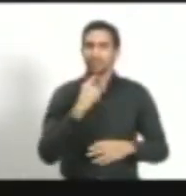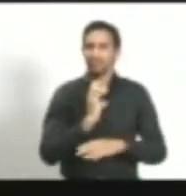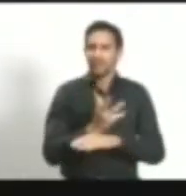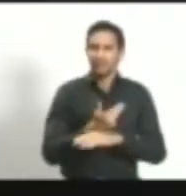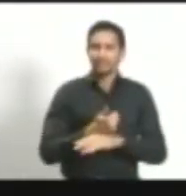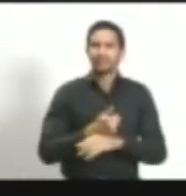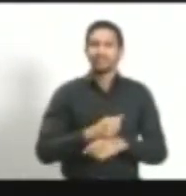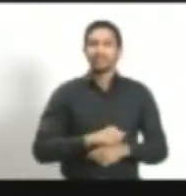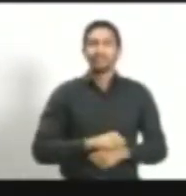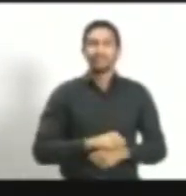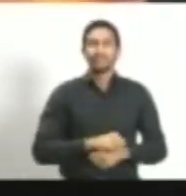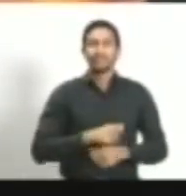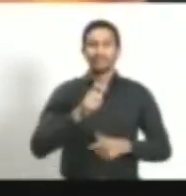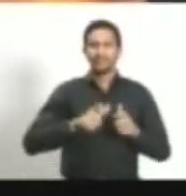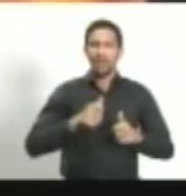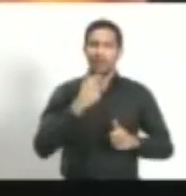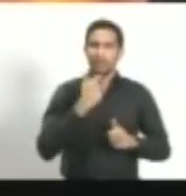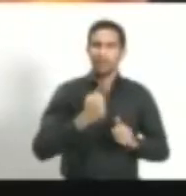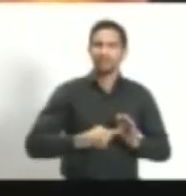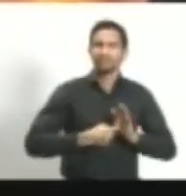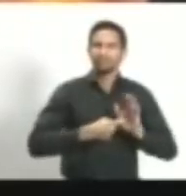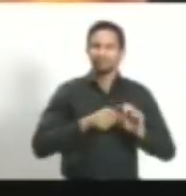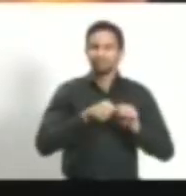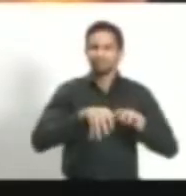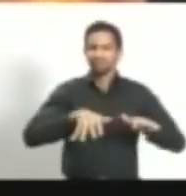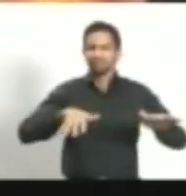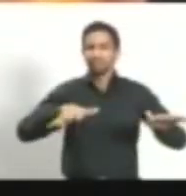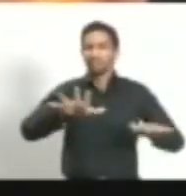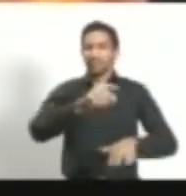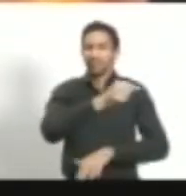baranuero ha logrado conquistar a los seguidores del género urbano.